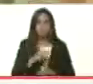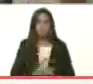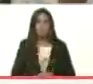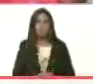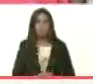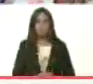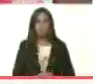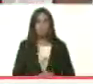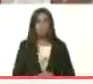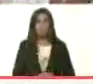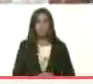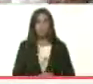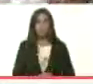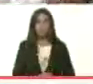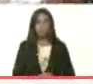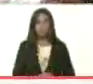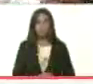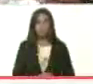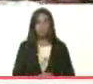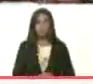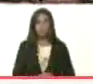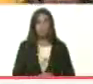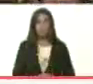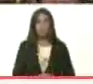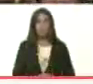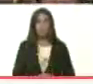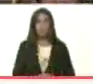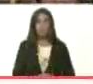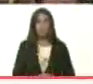jamás será vencida.